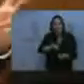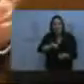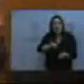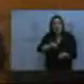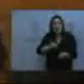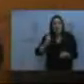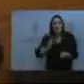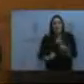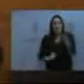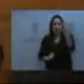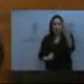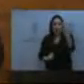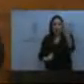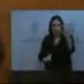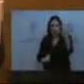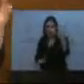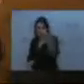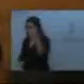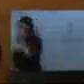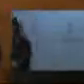dos profesionales,